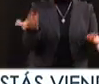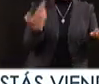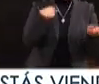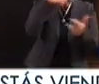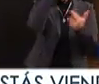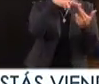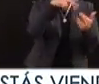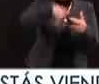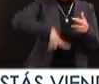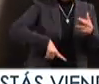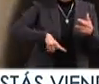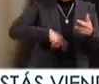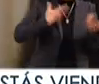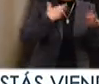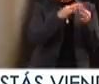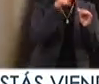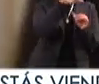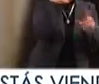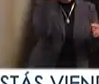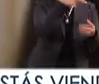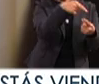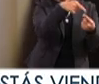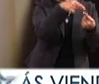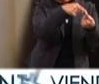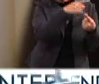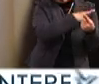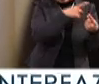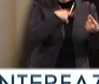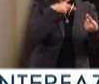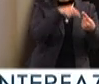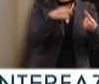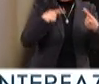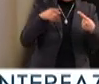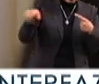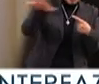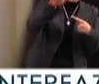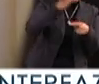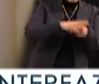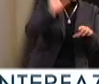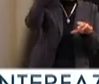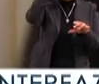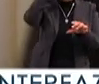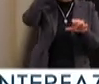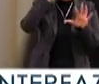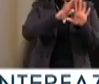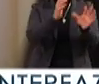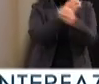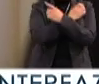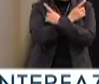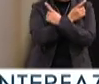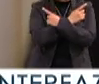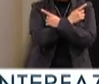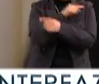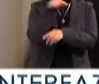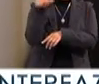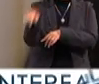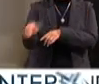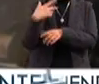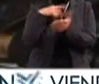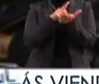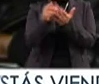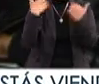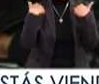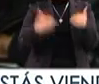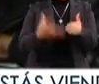de la región, que consideren que ese objetivo, el objetivo de tener ciudadanos más cultos, más libres y con mayor respeto a derechos humanos